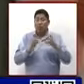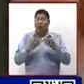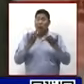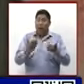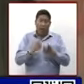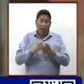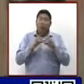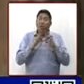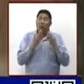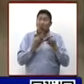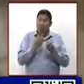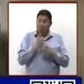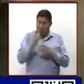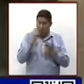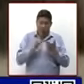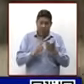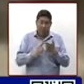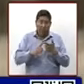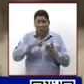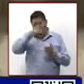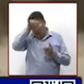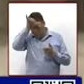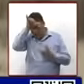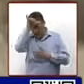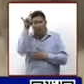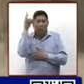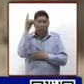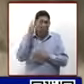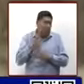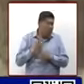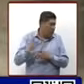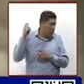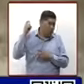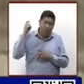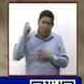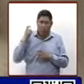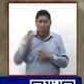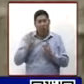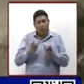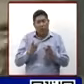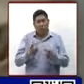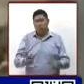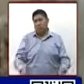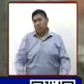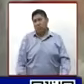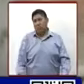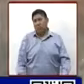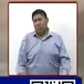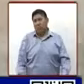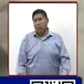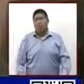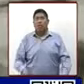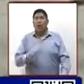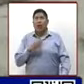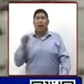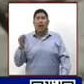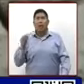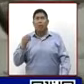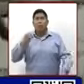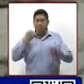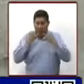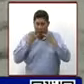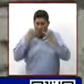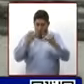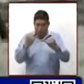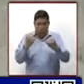afectadas, cabeza de ganado y hectáreas que también fueron afectadas por las riadas y estas intensas lluvias. Asimismo, cabe informar